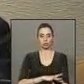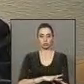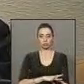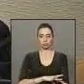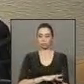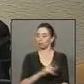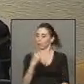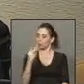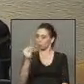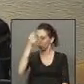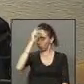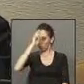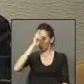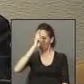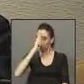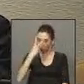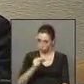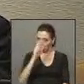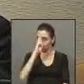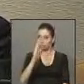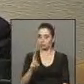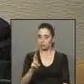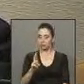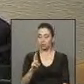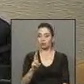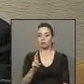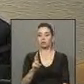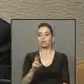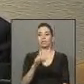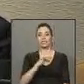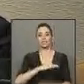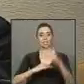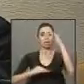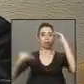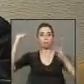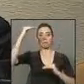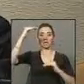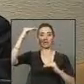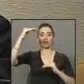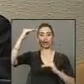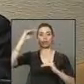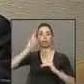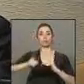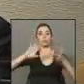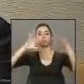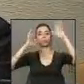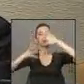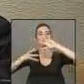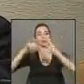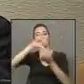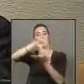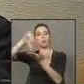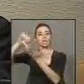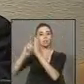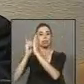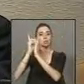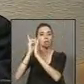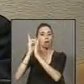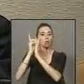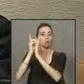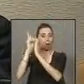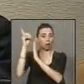No son respetados. Es más, estamos por debajo de los criterios universales que han establecido los países más desarrollados